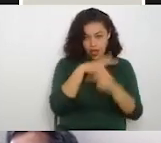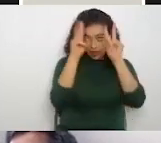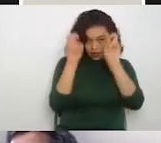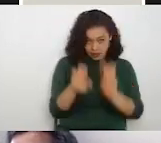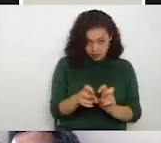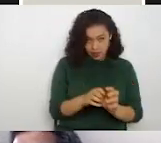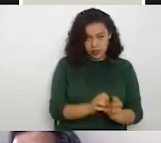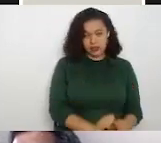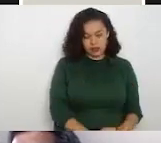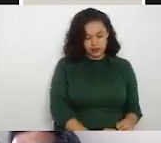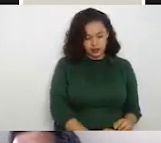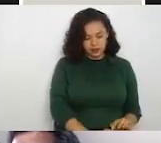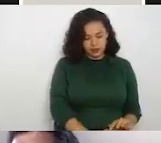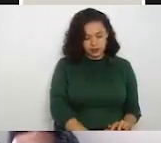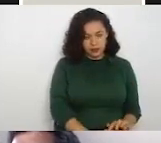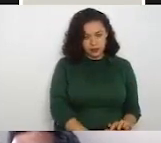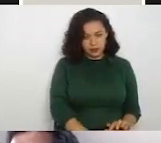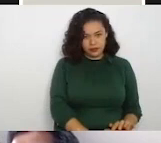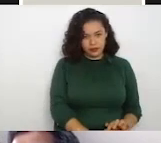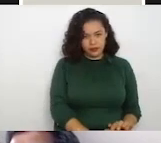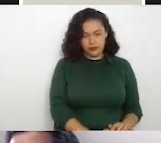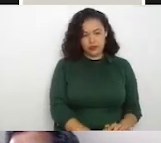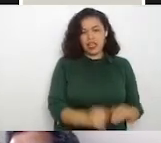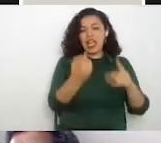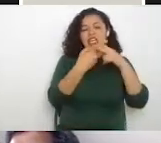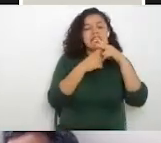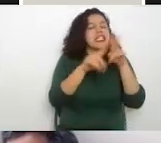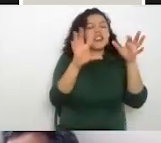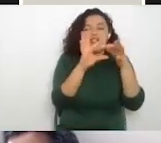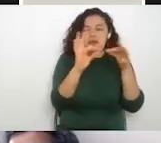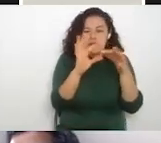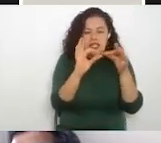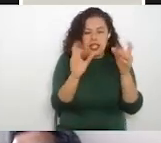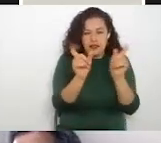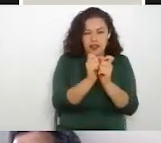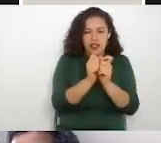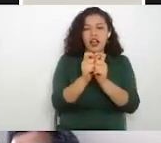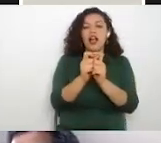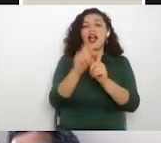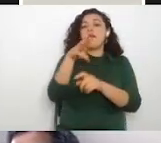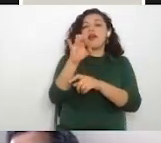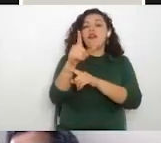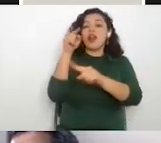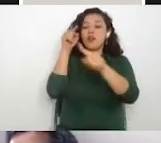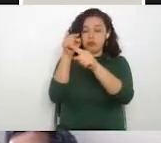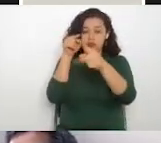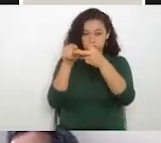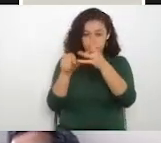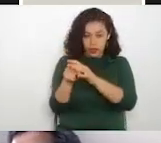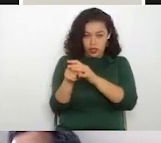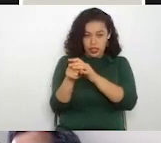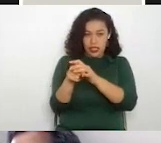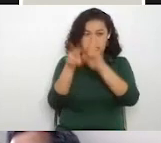este manual de procedimientos, una breve introducción, los objetivos del manual, el marco